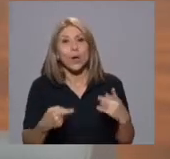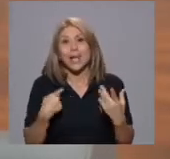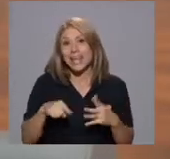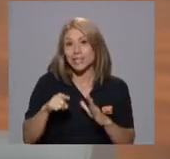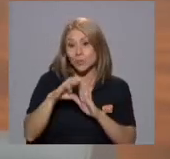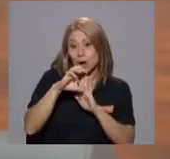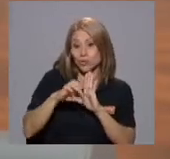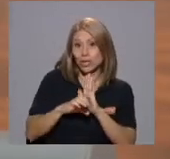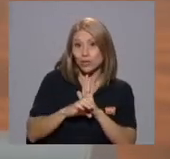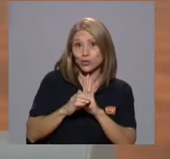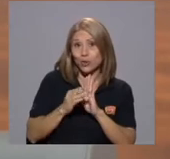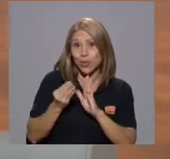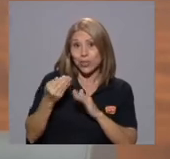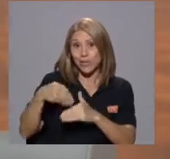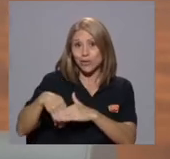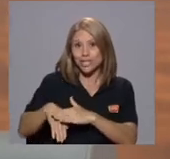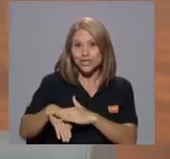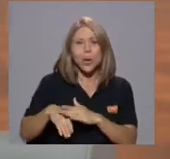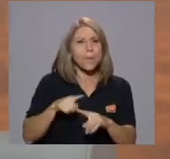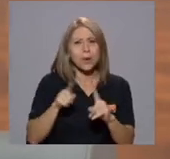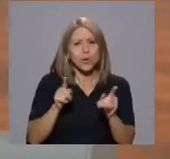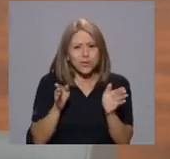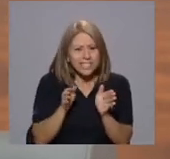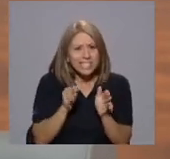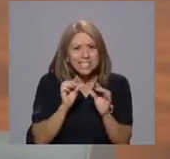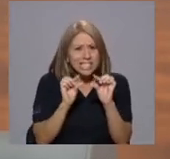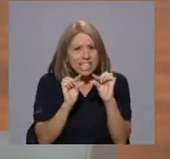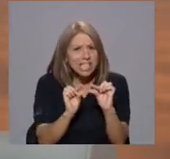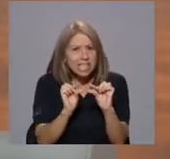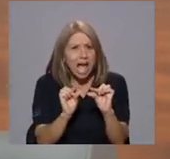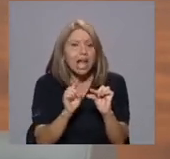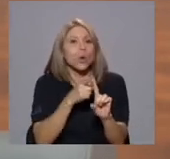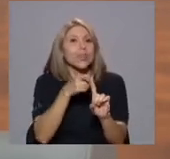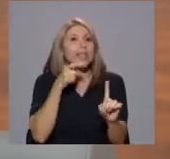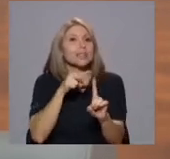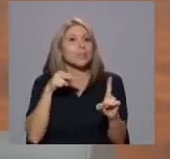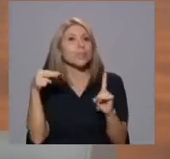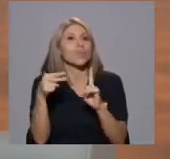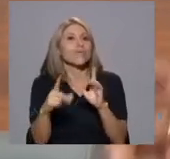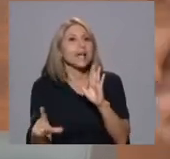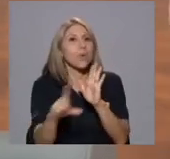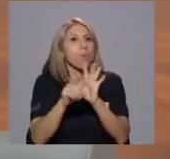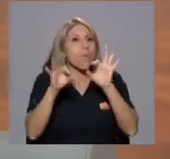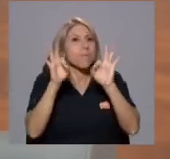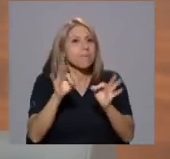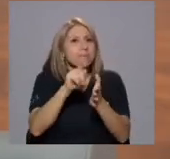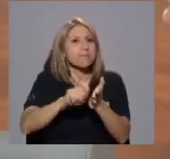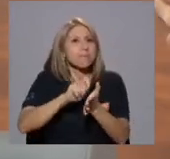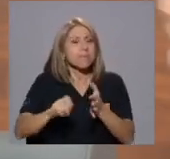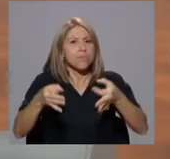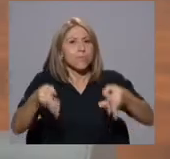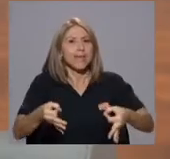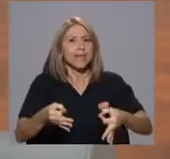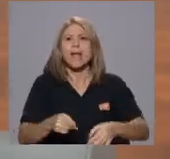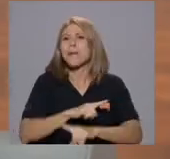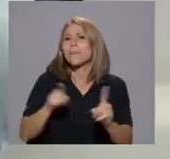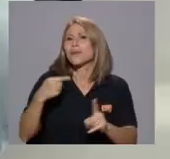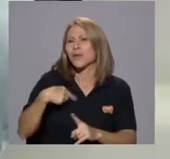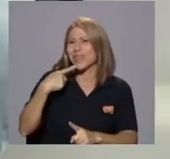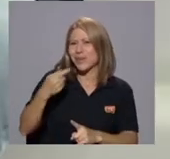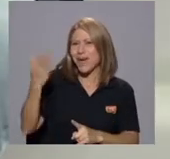bolsillo. chiquitita, es una constitución desde el punto de vista jurídico muy bien redactada, muy Me bien hecha. refiero a aquella que hace de